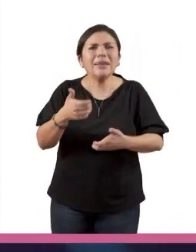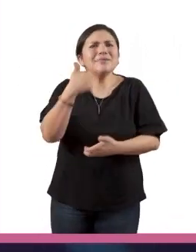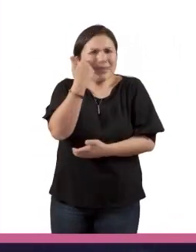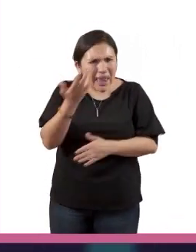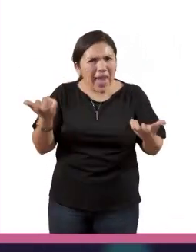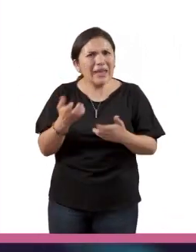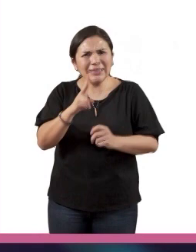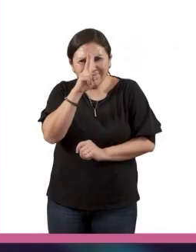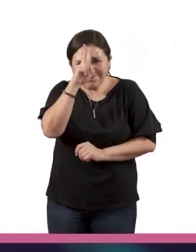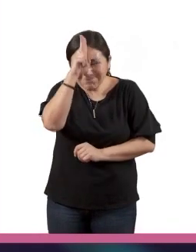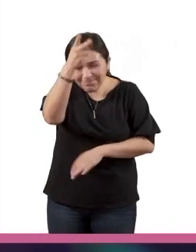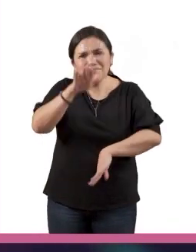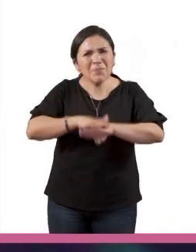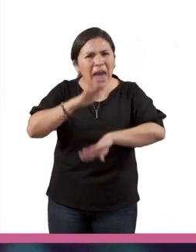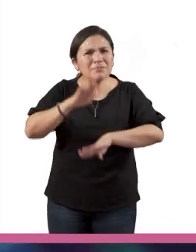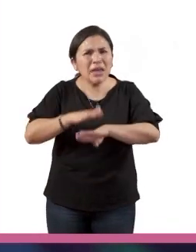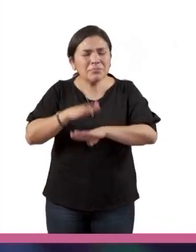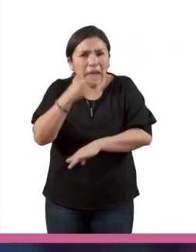de ello.